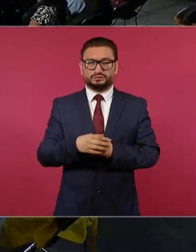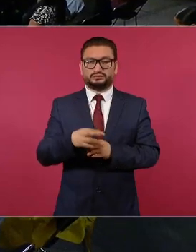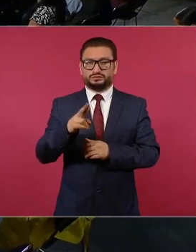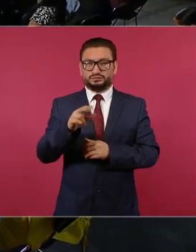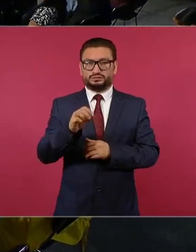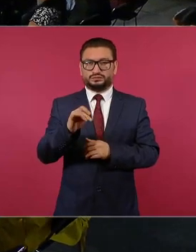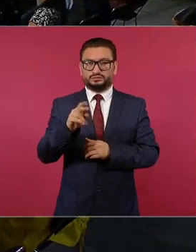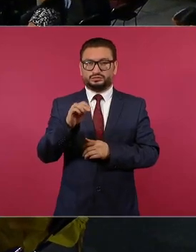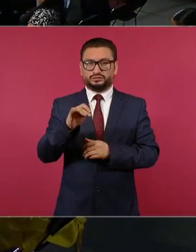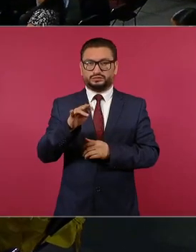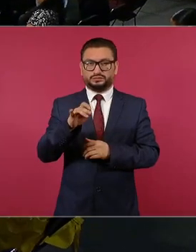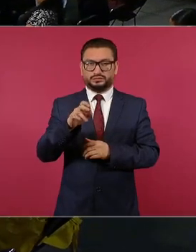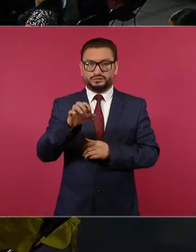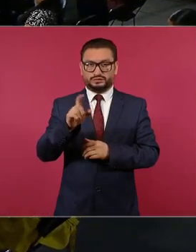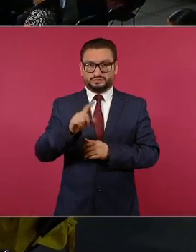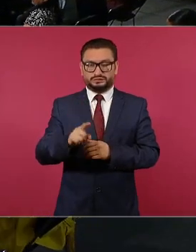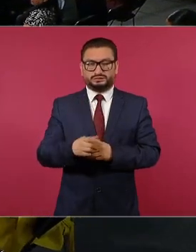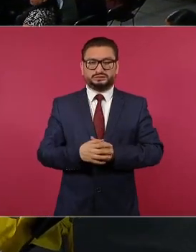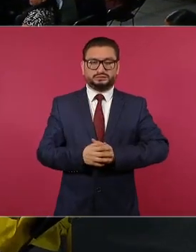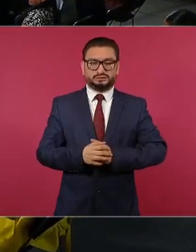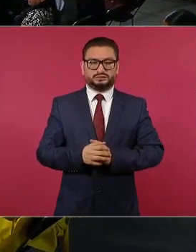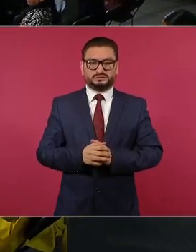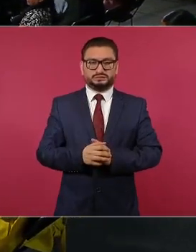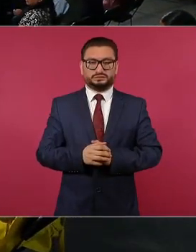Ramón Ramírez.